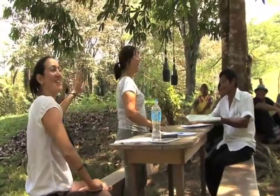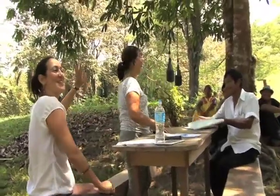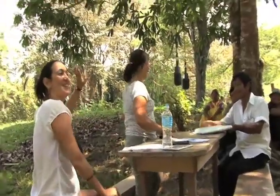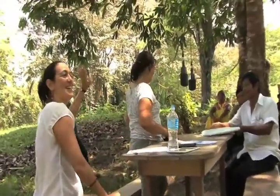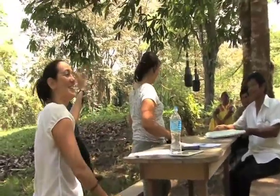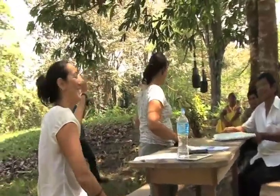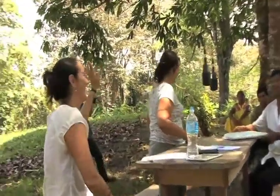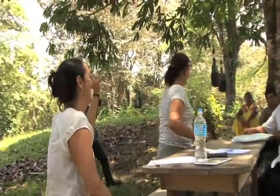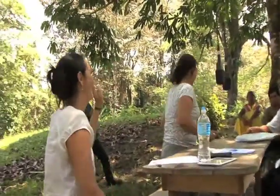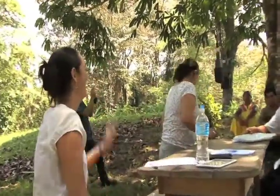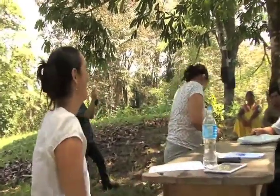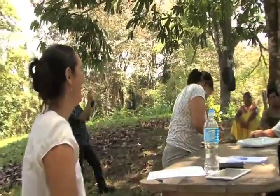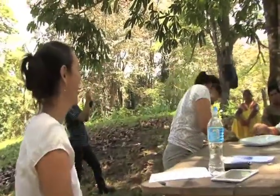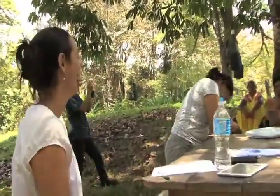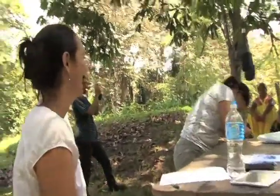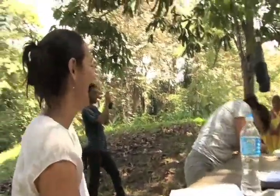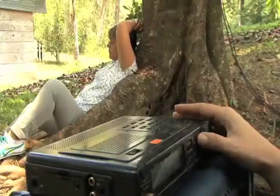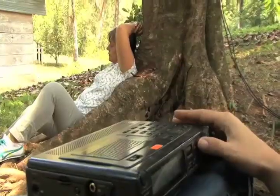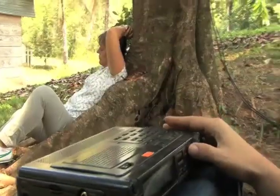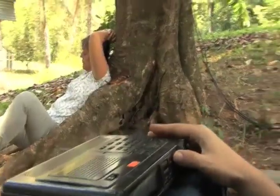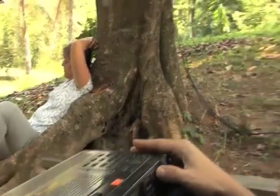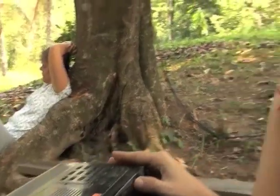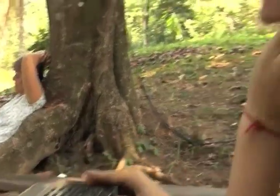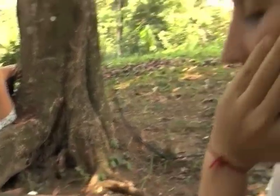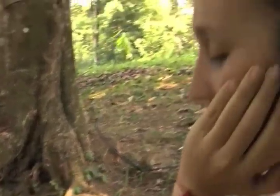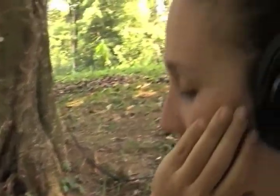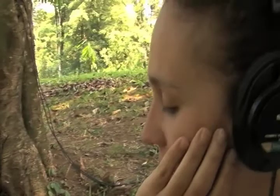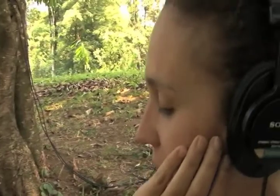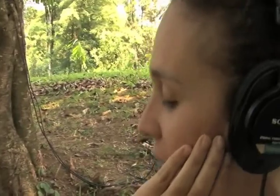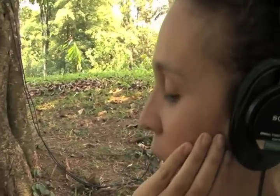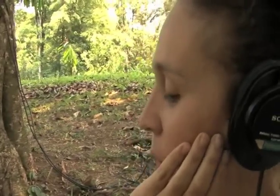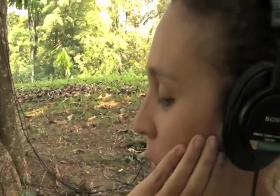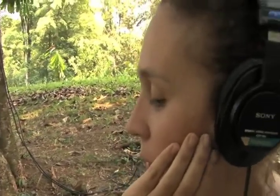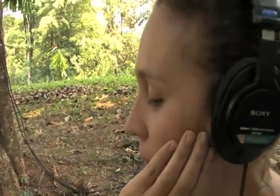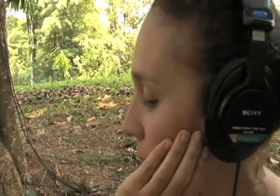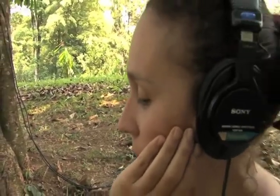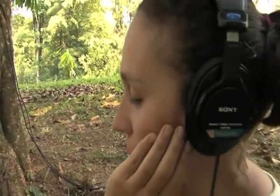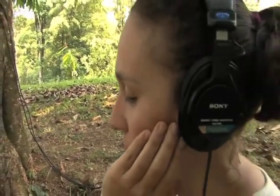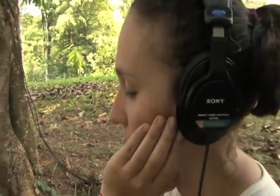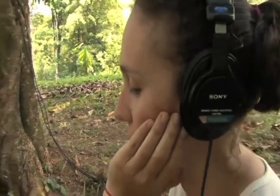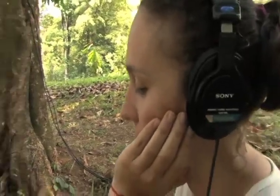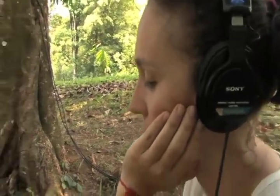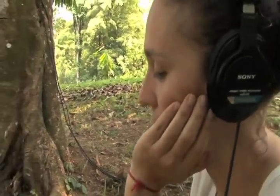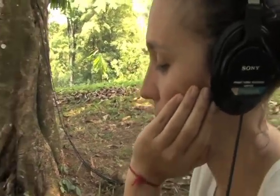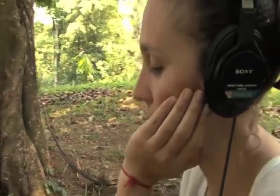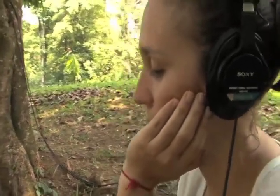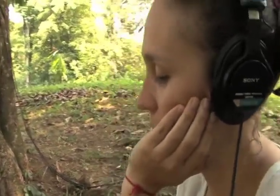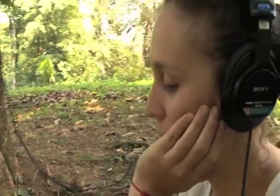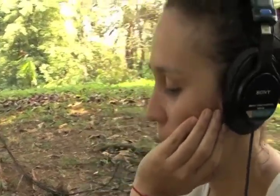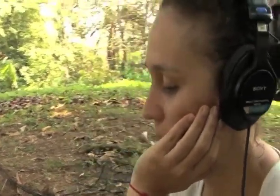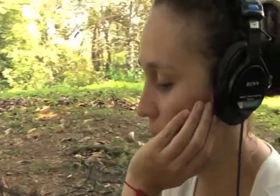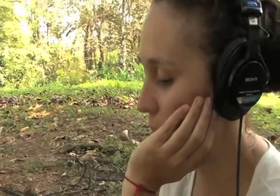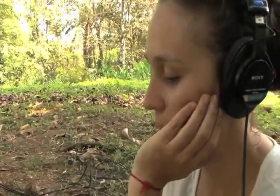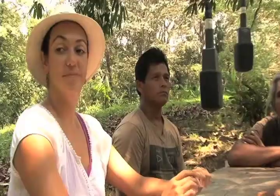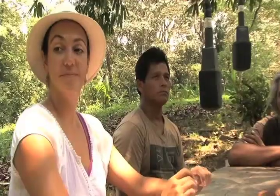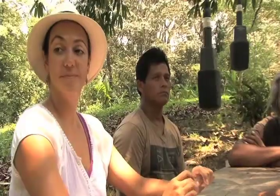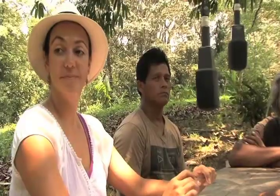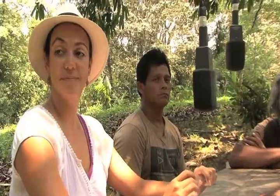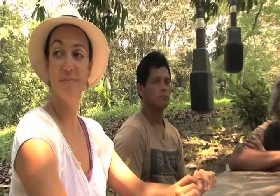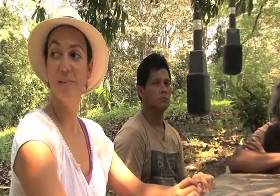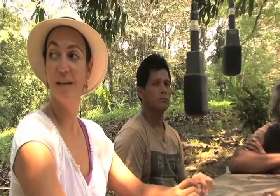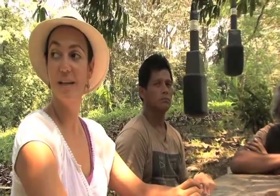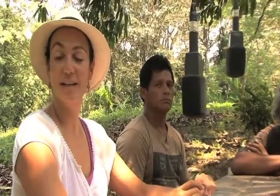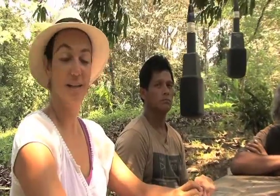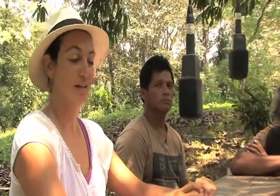fue lo que me dijo, ¿verdad? Grabamos. Y el silencio.